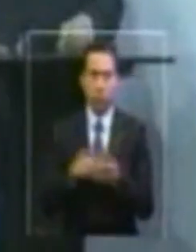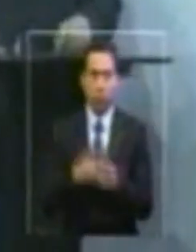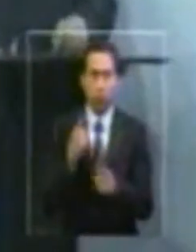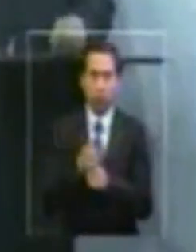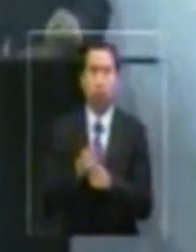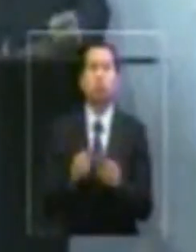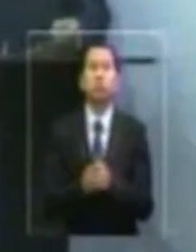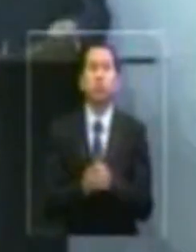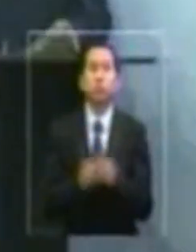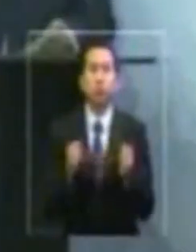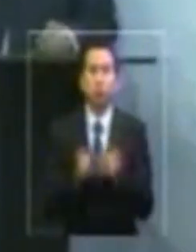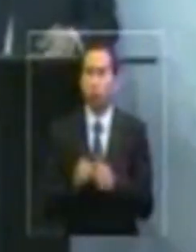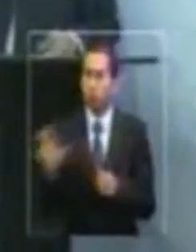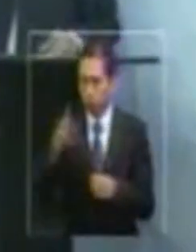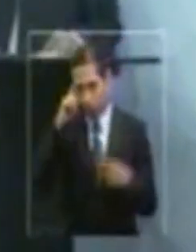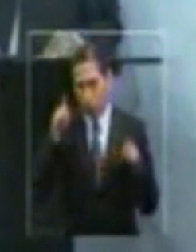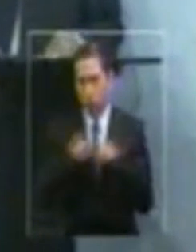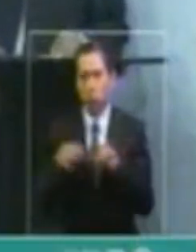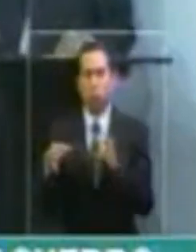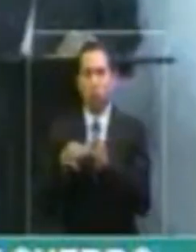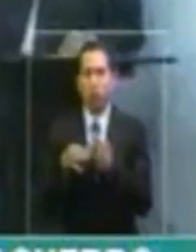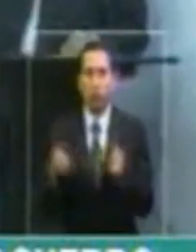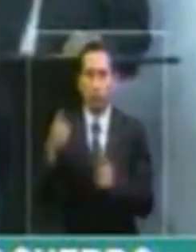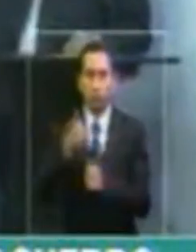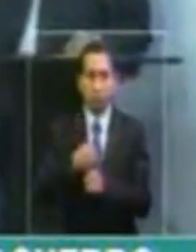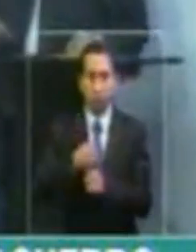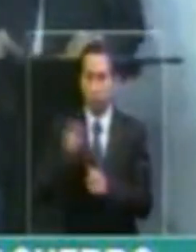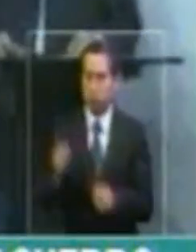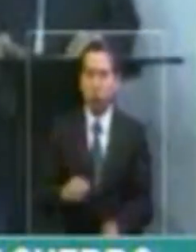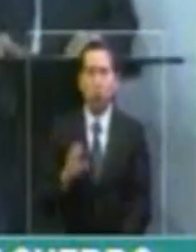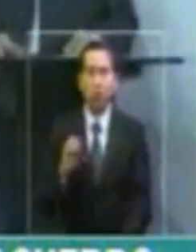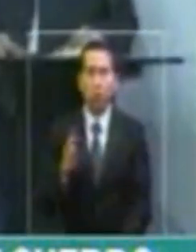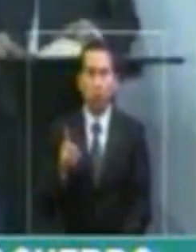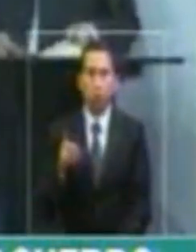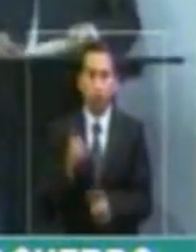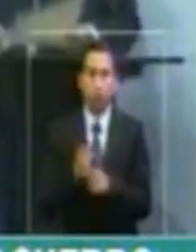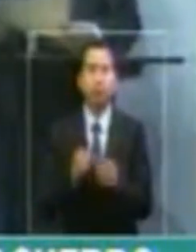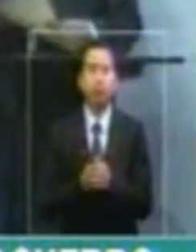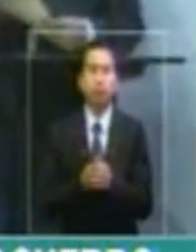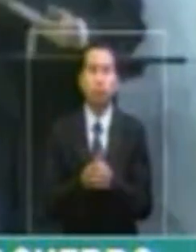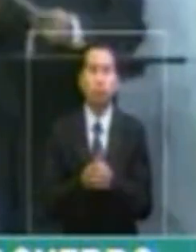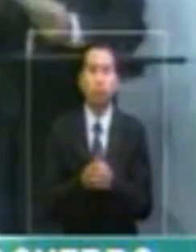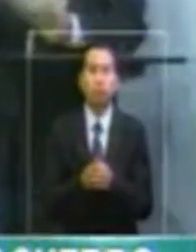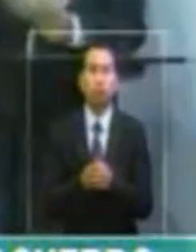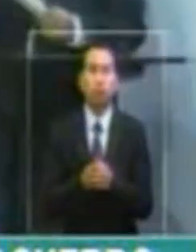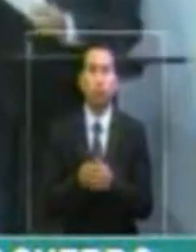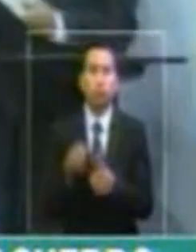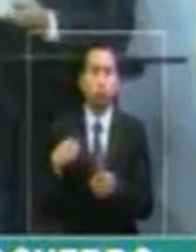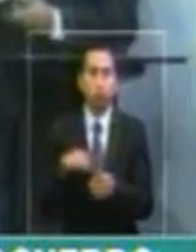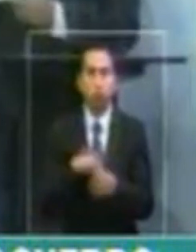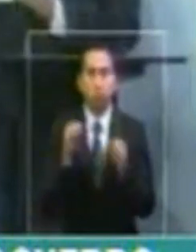con los señores del Pacto de Unidad, a la cabeza de la Central Obrera Boliviana, donde hemos